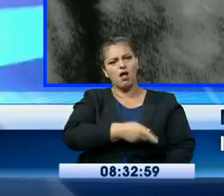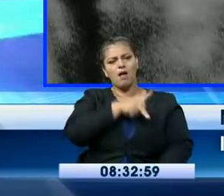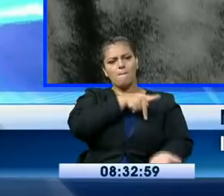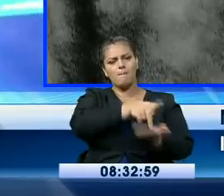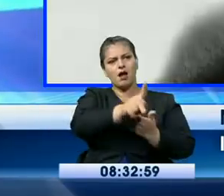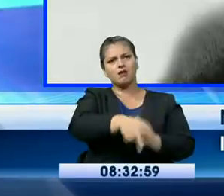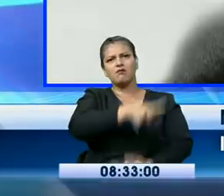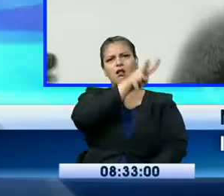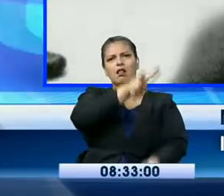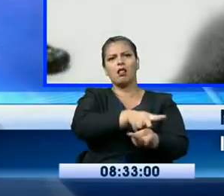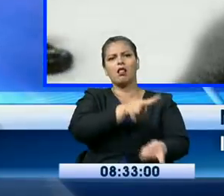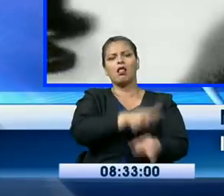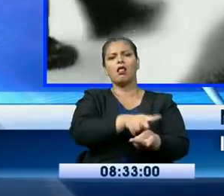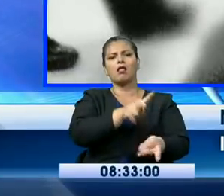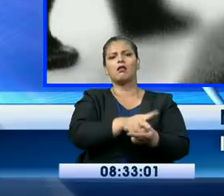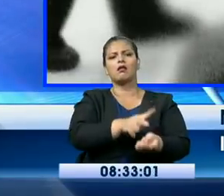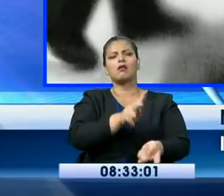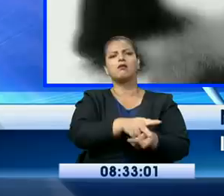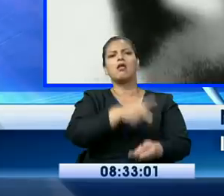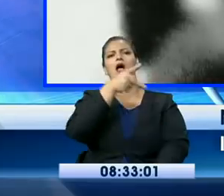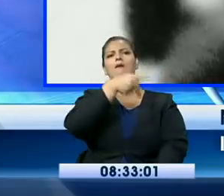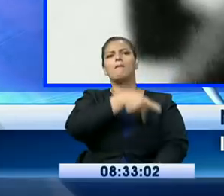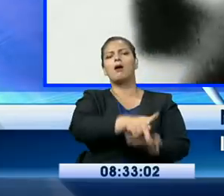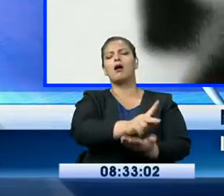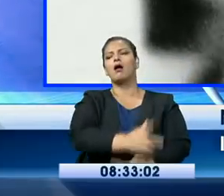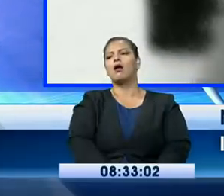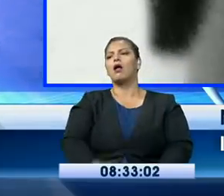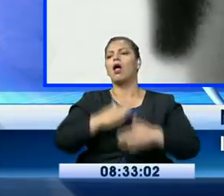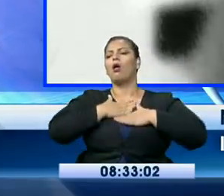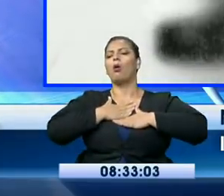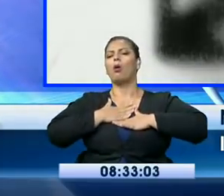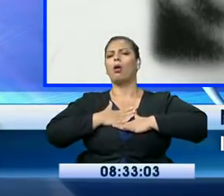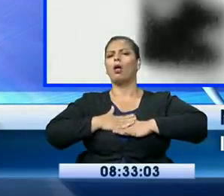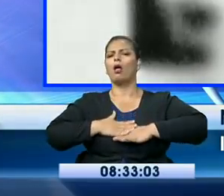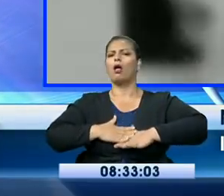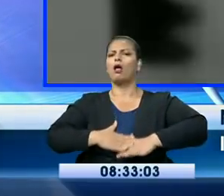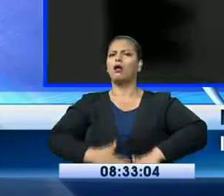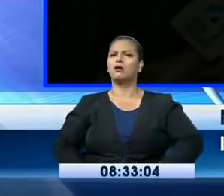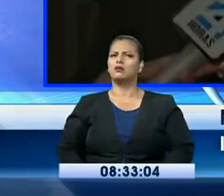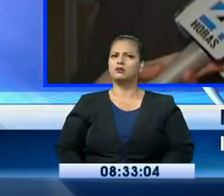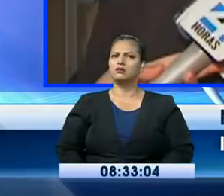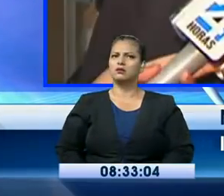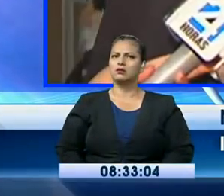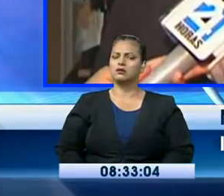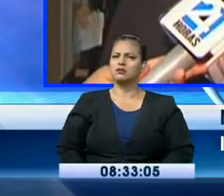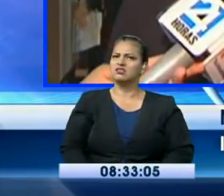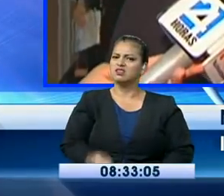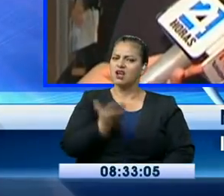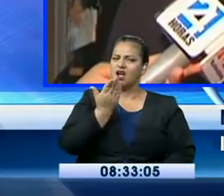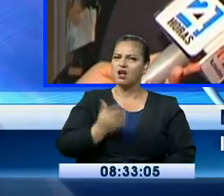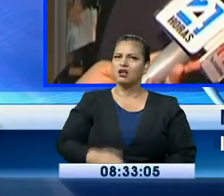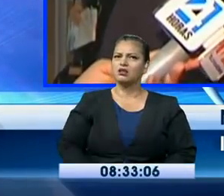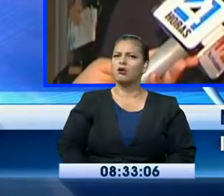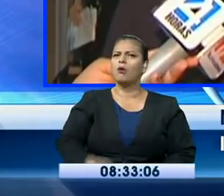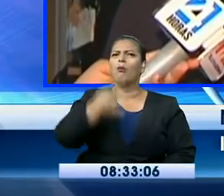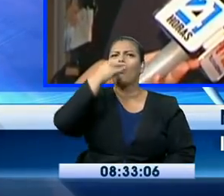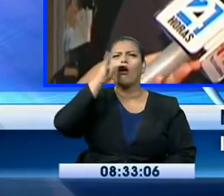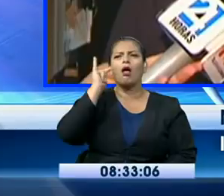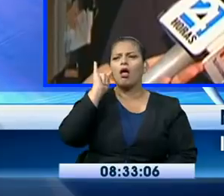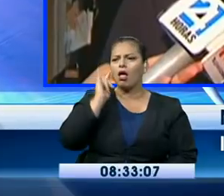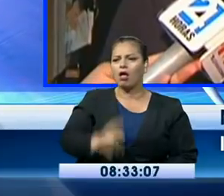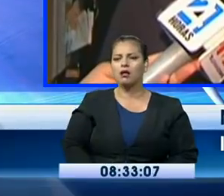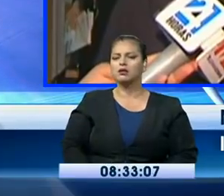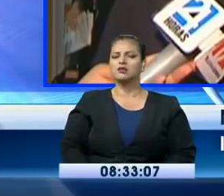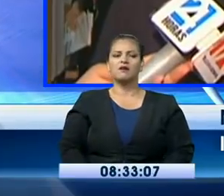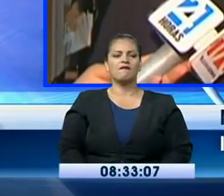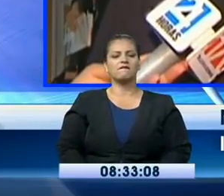o por lo menos haciéndolo como lo hace todo todo ser humano a través de un contacto normal no degenerada mente